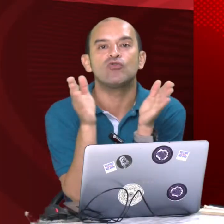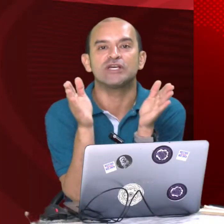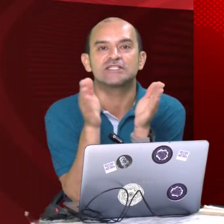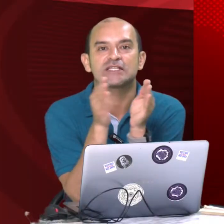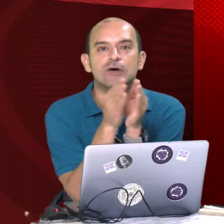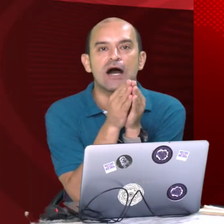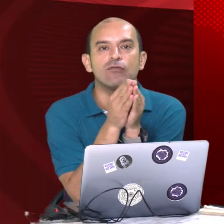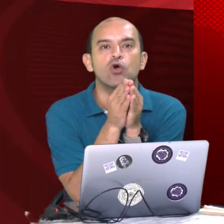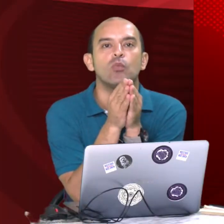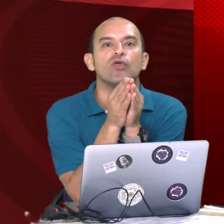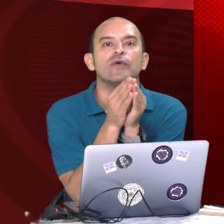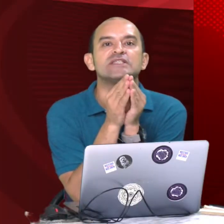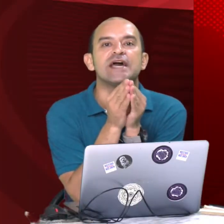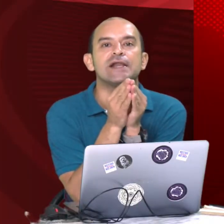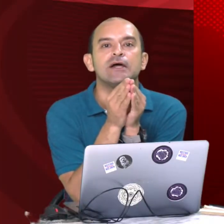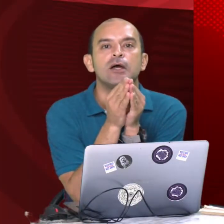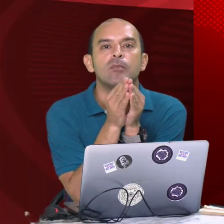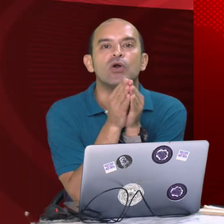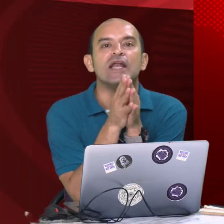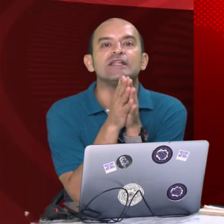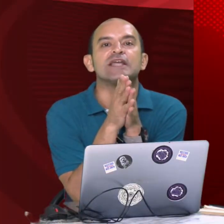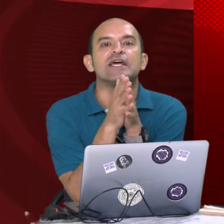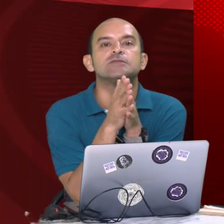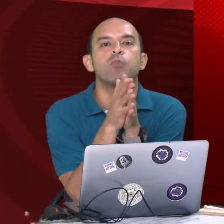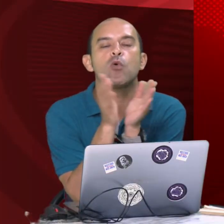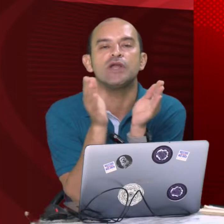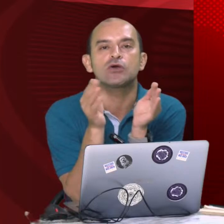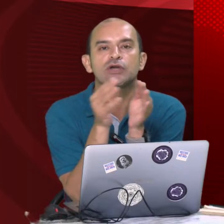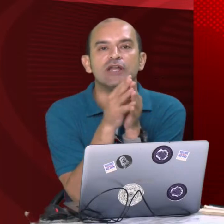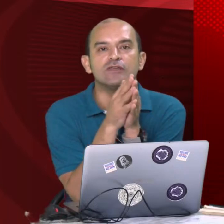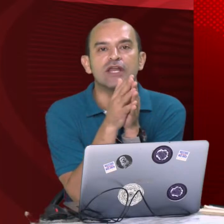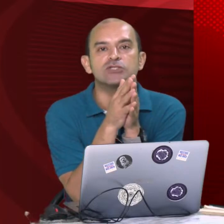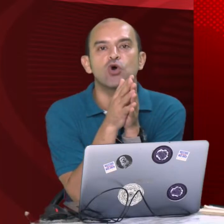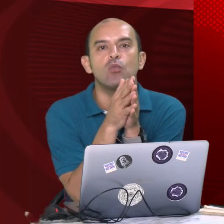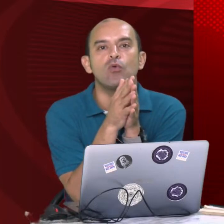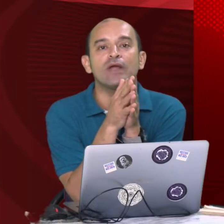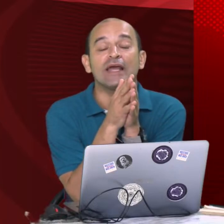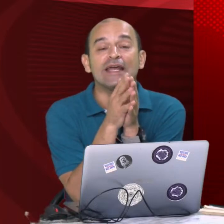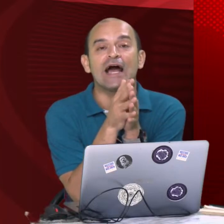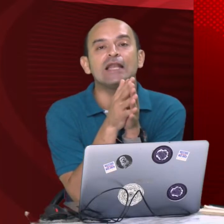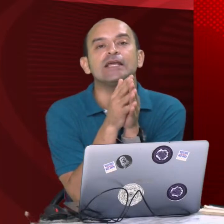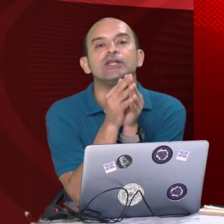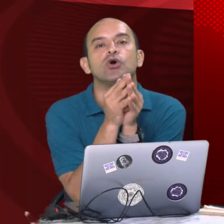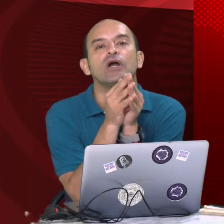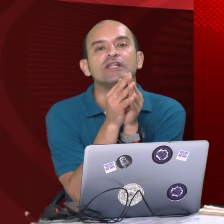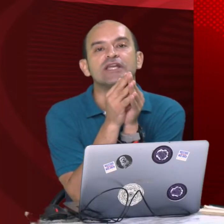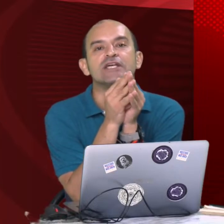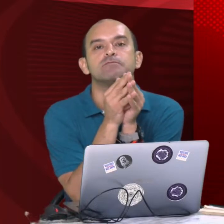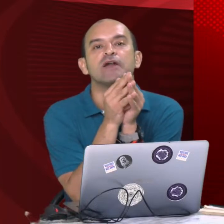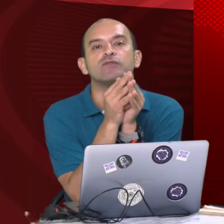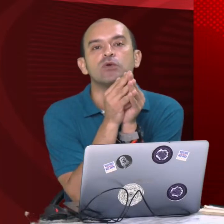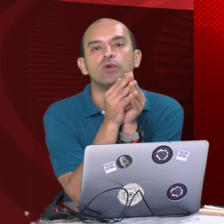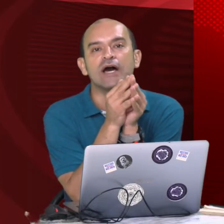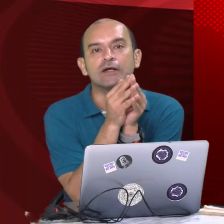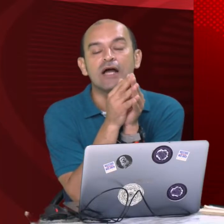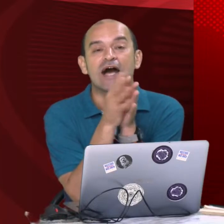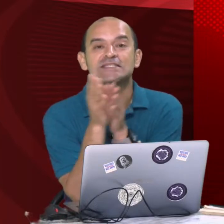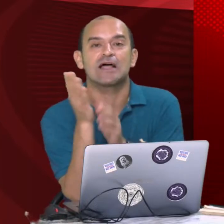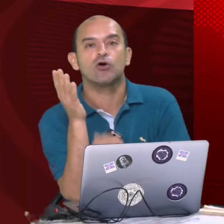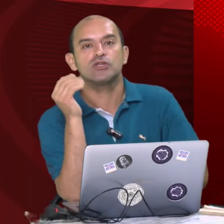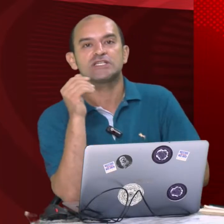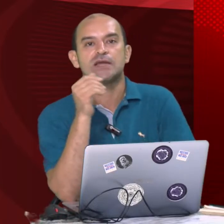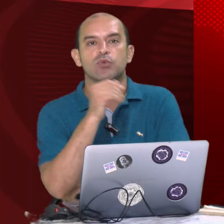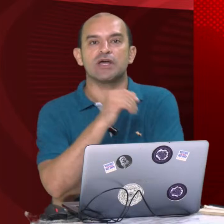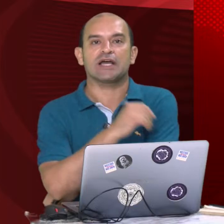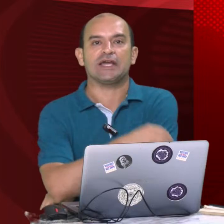hasta dónde está trabajando como debe ser, por el interés público y el interés común en general y no el interés particular.